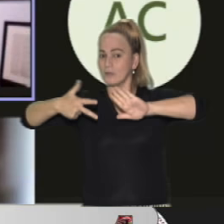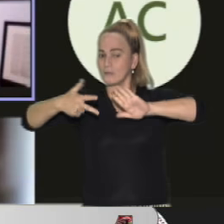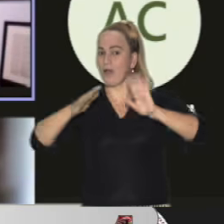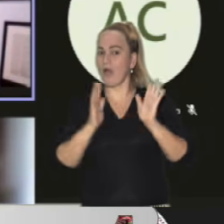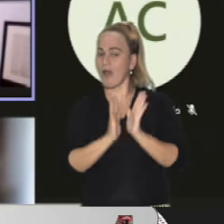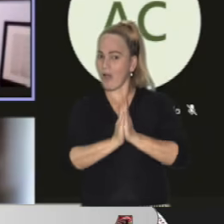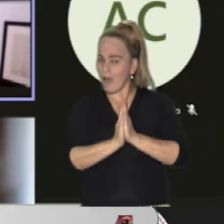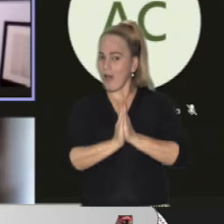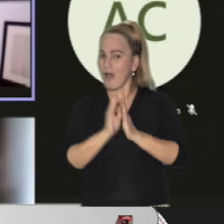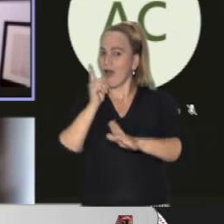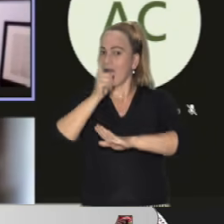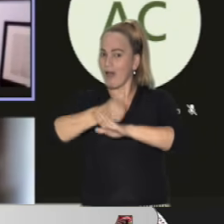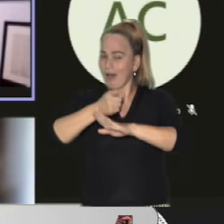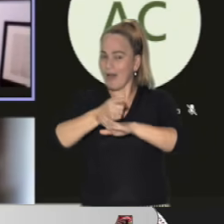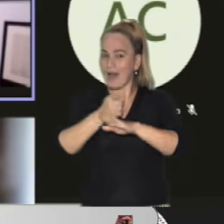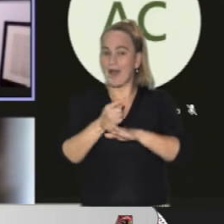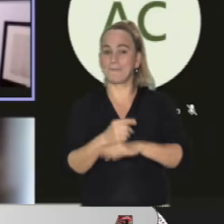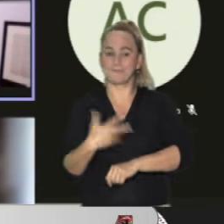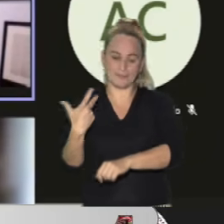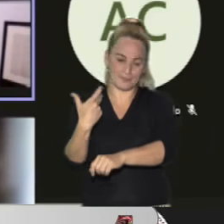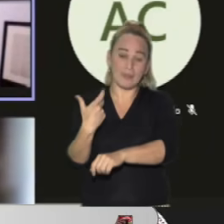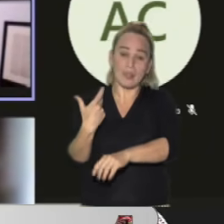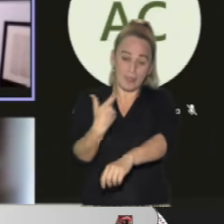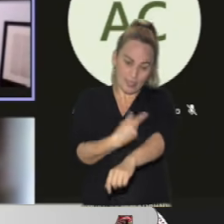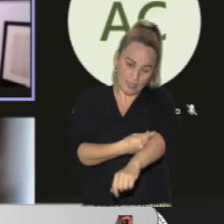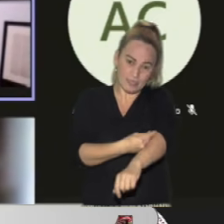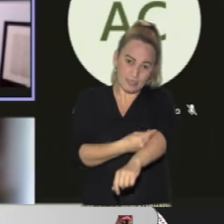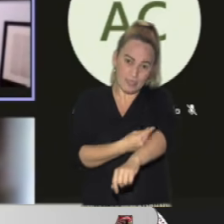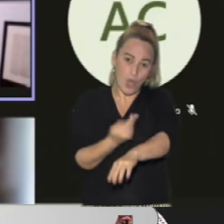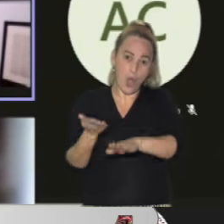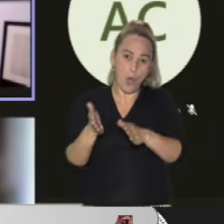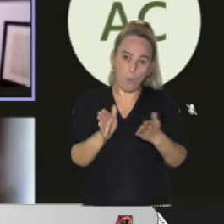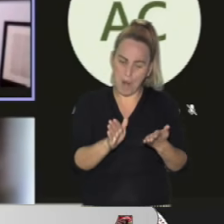flexibiliza medidas para la aplicación de la eutanasia. Volvemos.